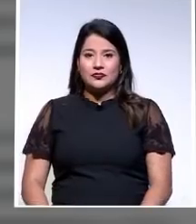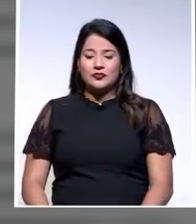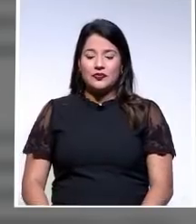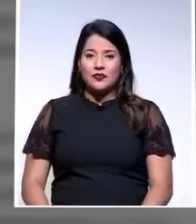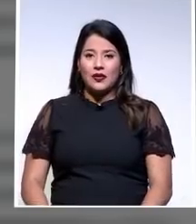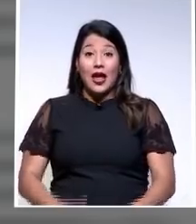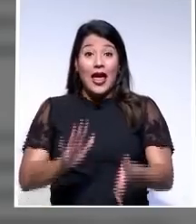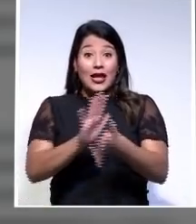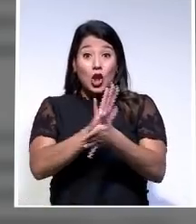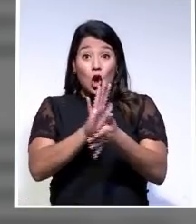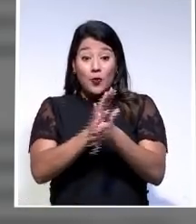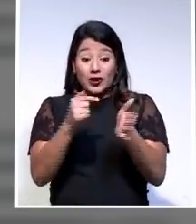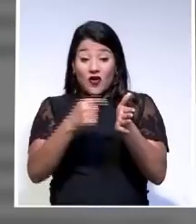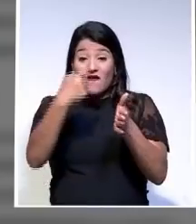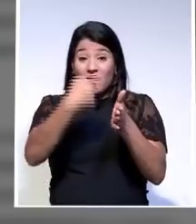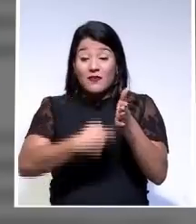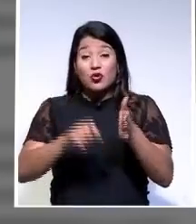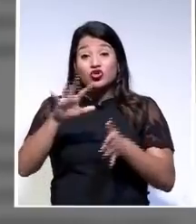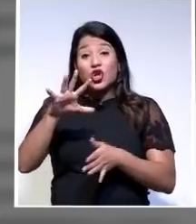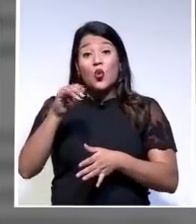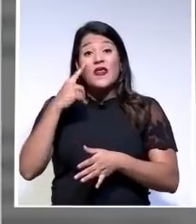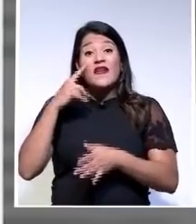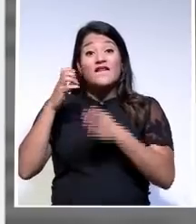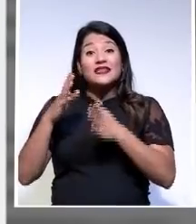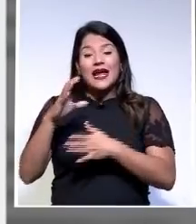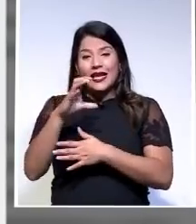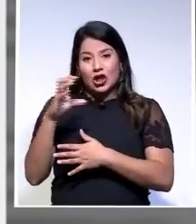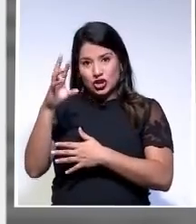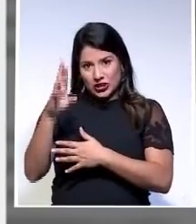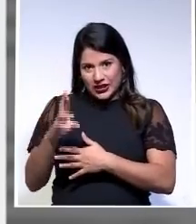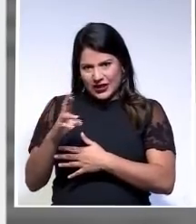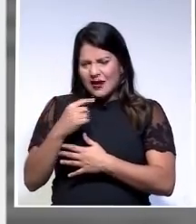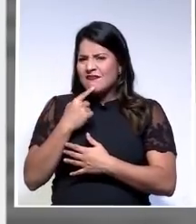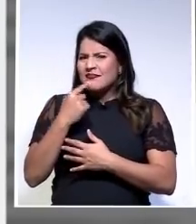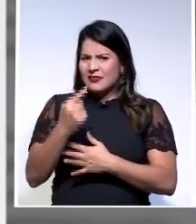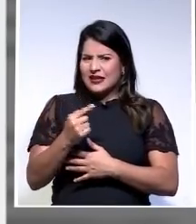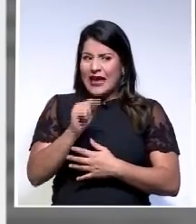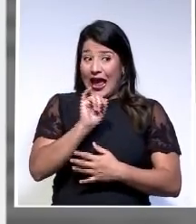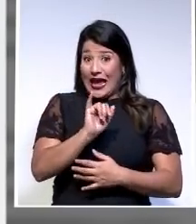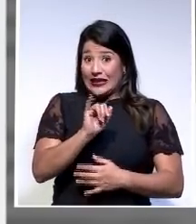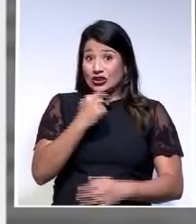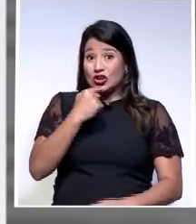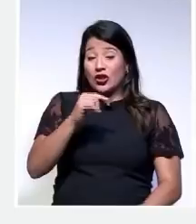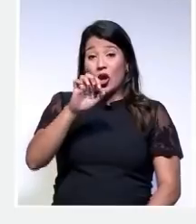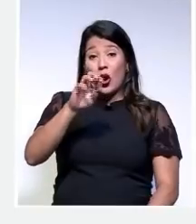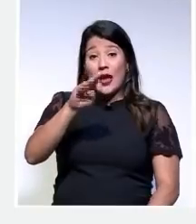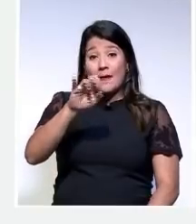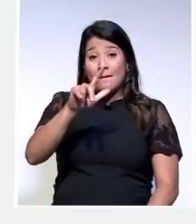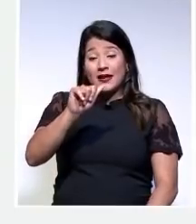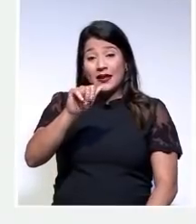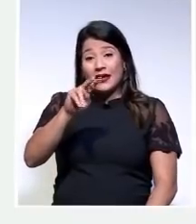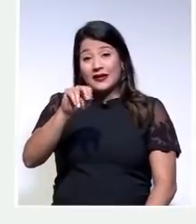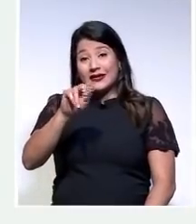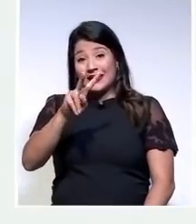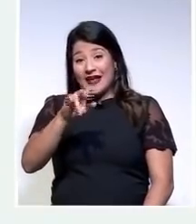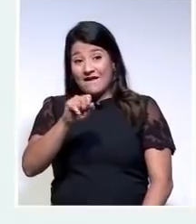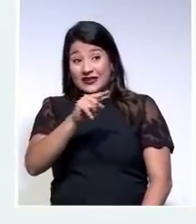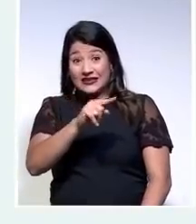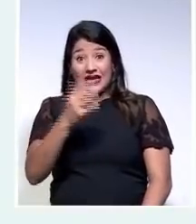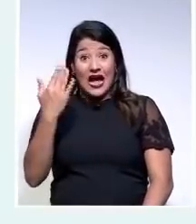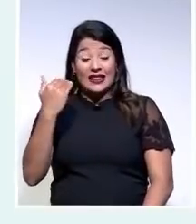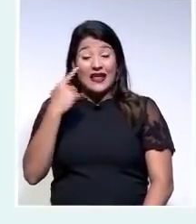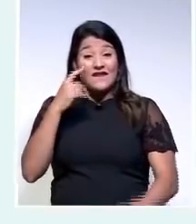Es el documento que firmaron 50 fiscales de la República en el que rechazan la versión dada por la exfiscal general Emilia Navas en un informe que